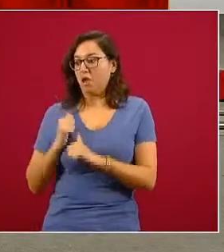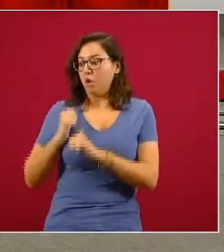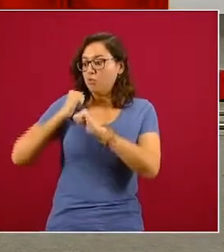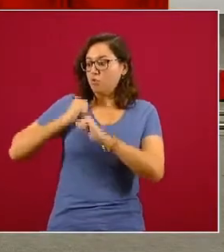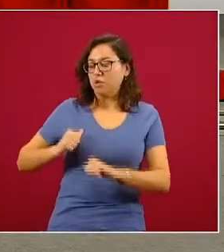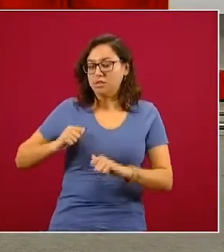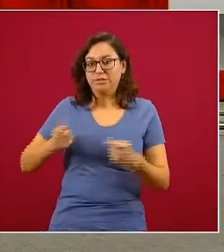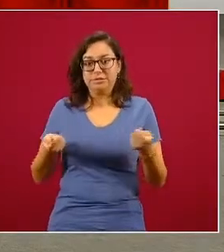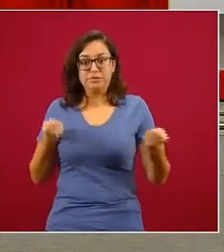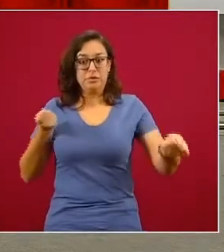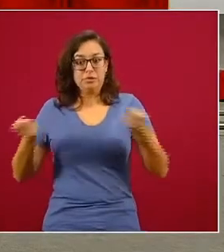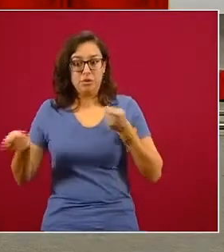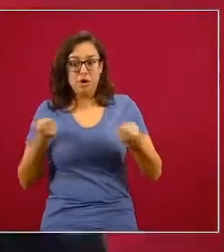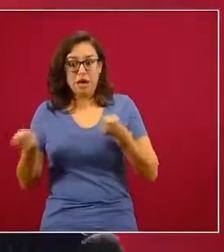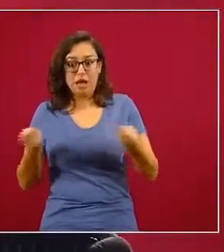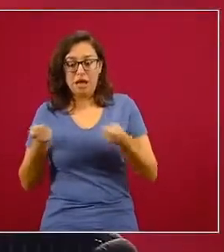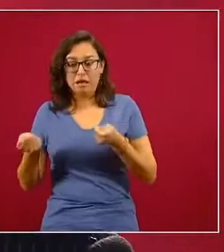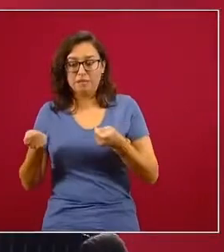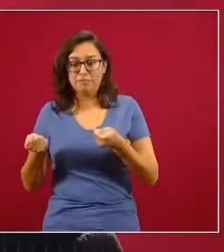sanitaria,